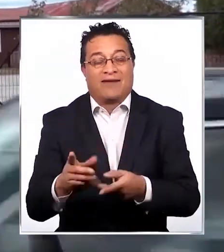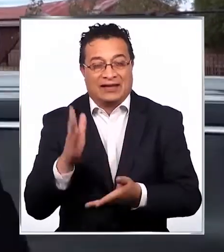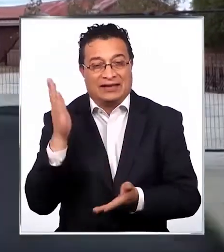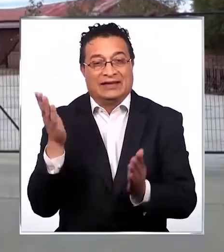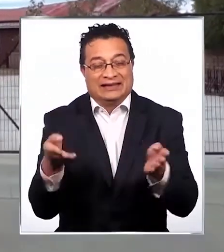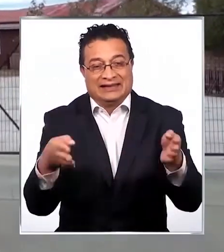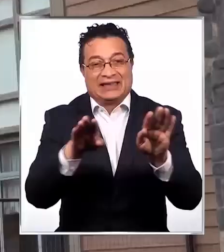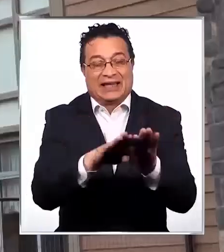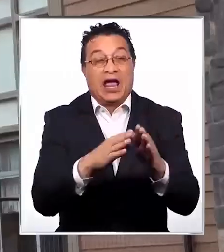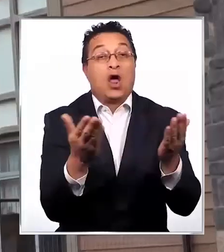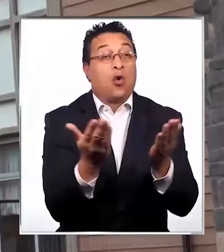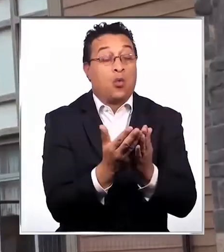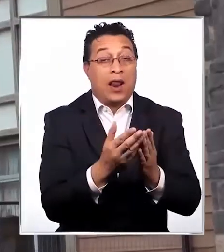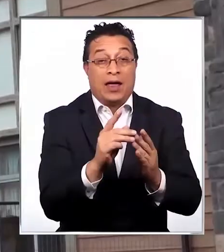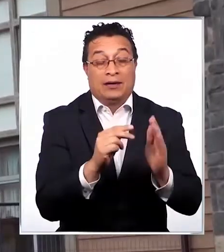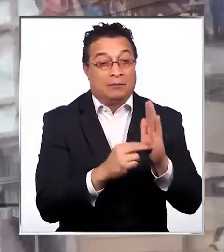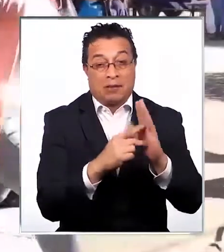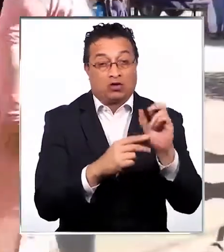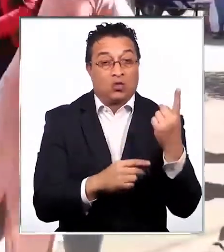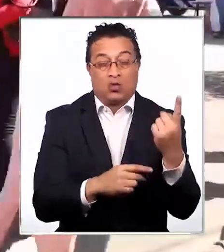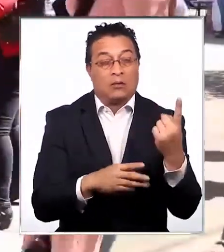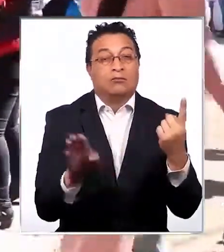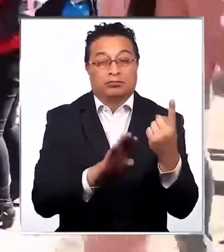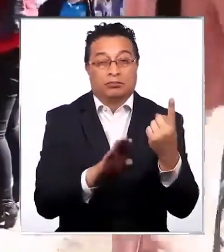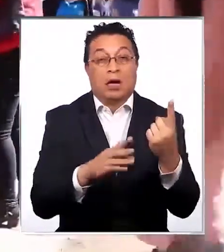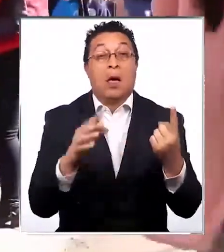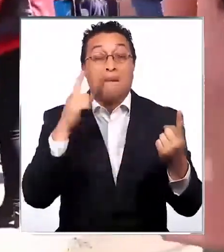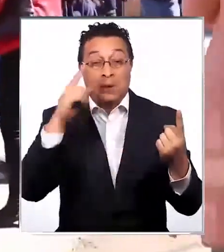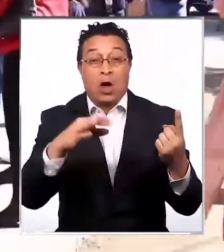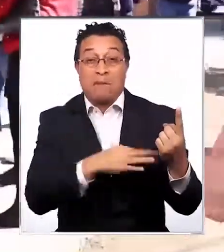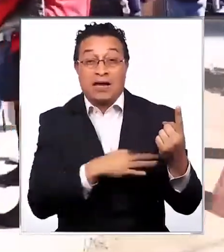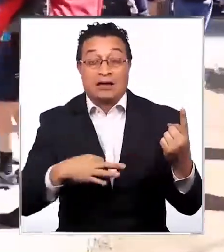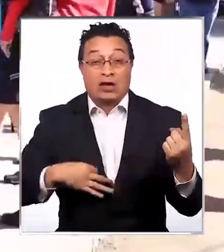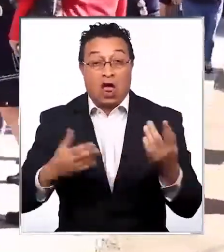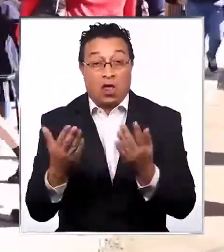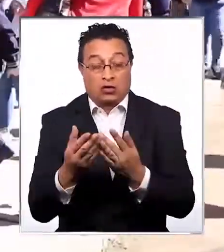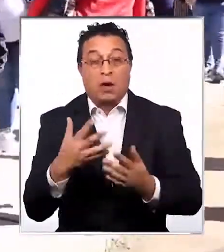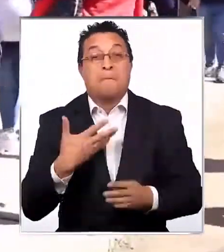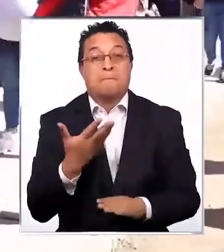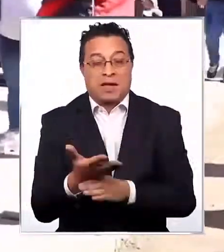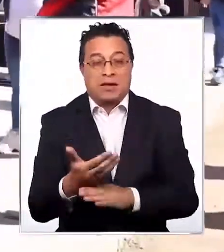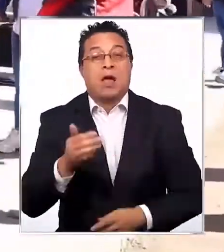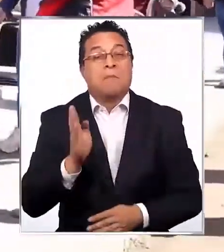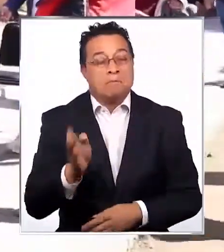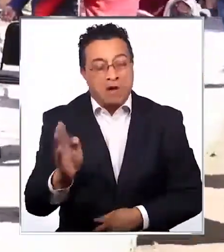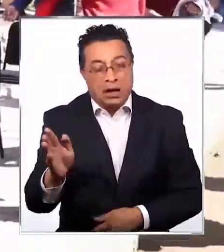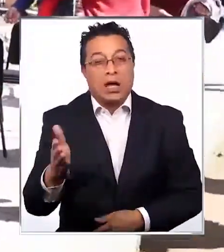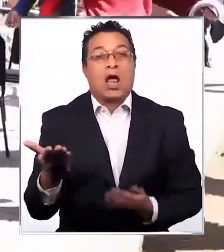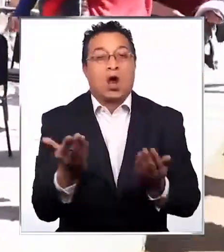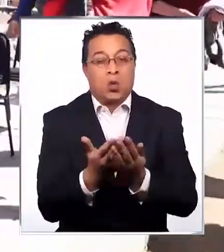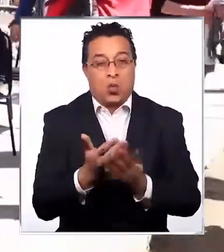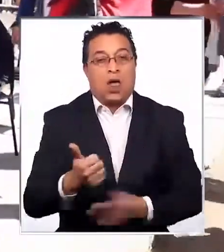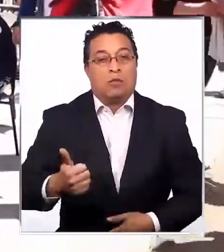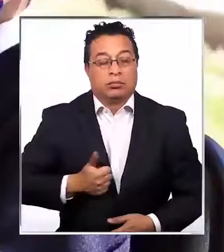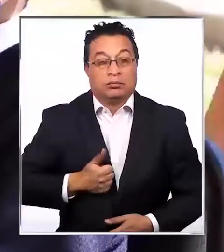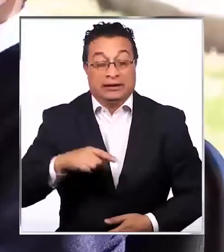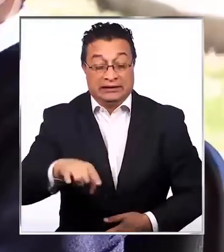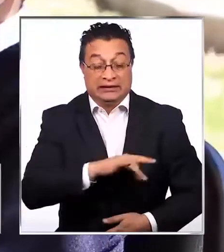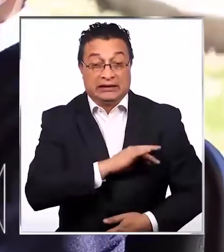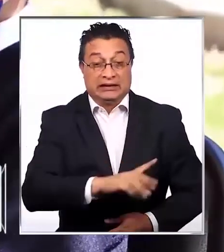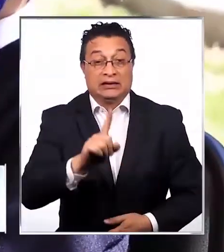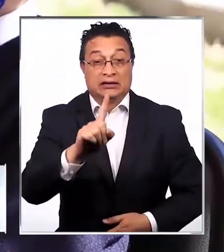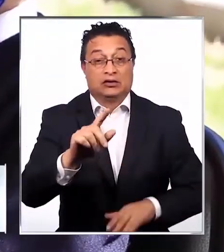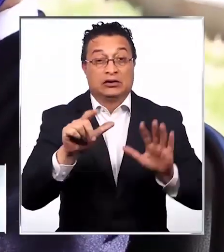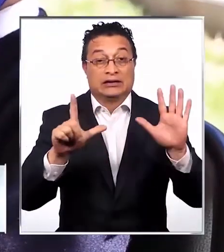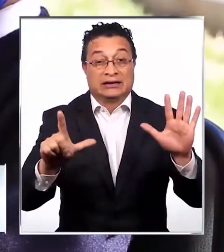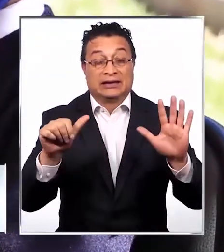en las comunas donde hay cuarentena total, pero el Ministerio de Educación pide mantener las clases presenciales. En Chile,